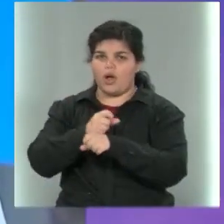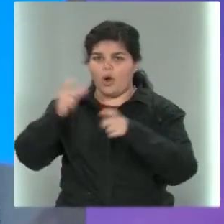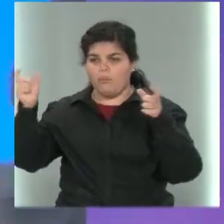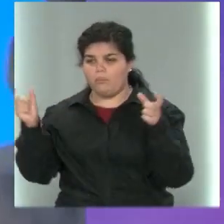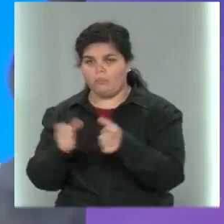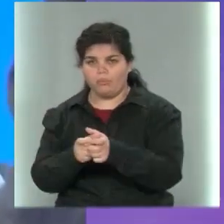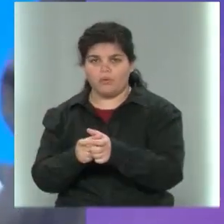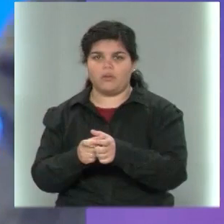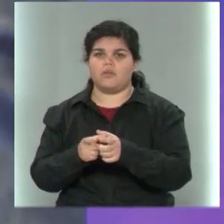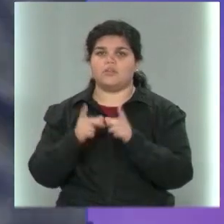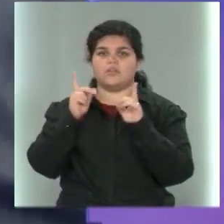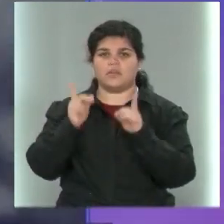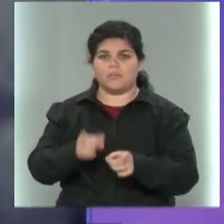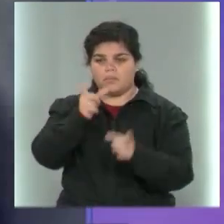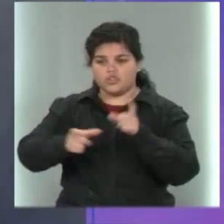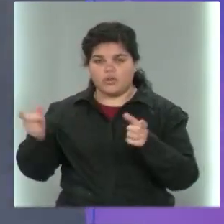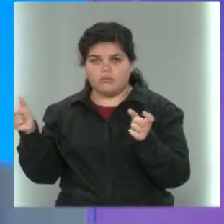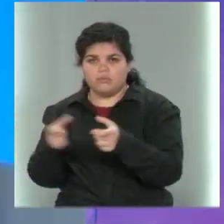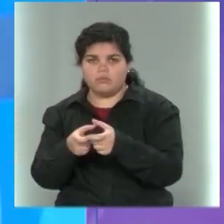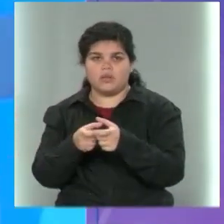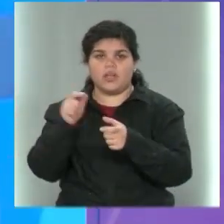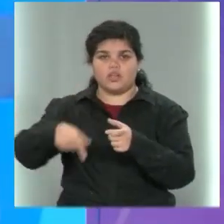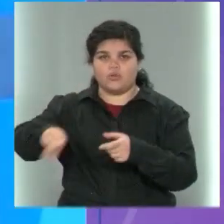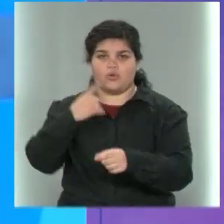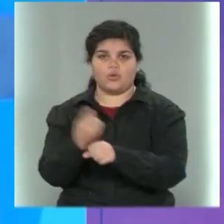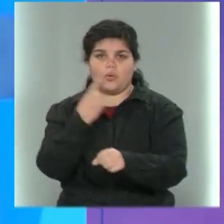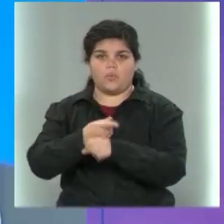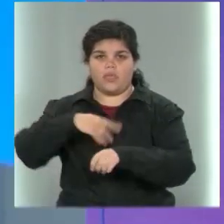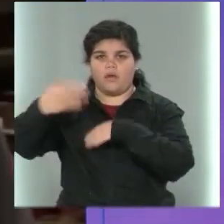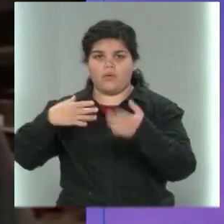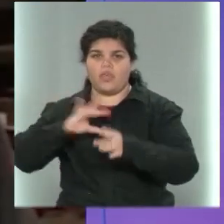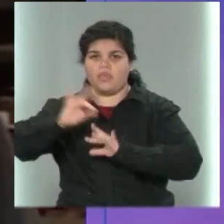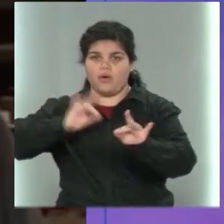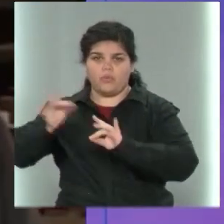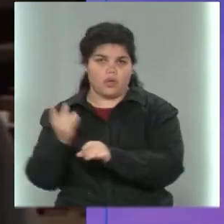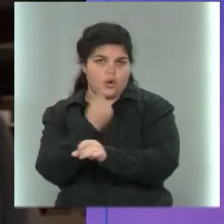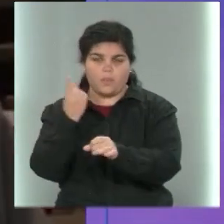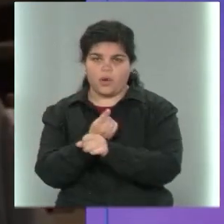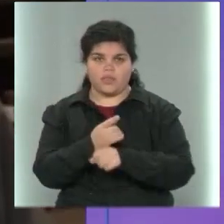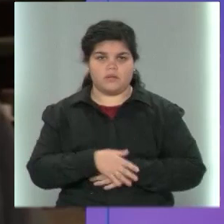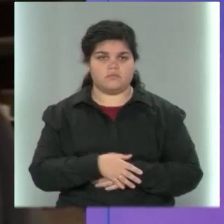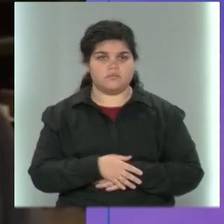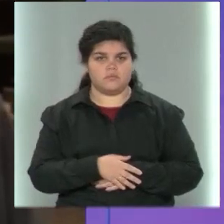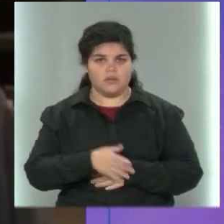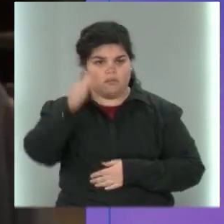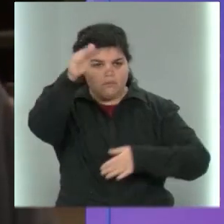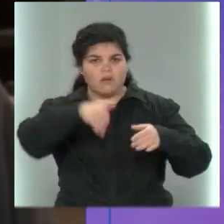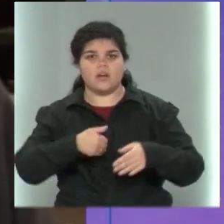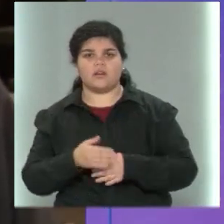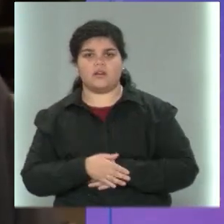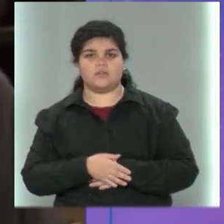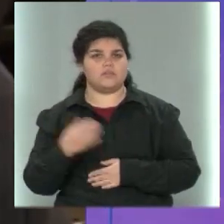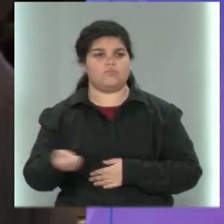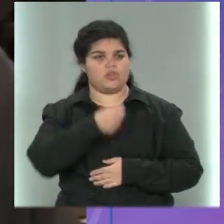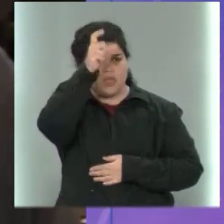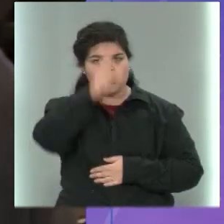están en una situación financiera más crítica. No se pueden salir a endeudar, no pueden contraer deuda. Que vengan con sus ojos, sus